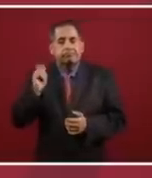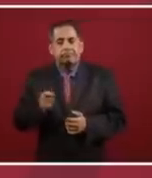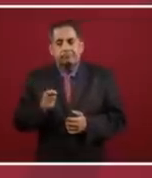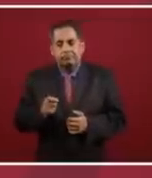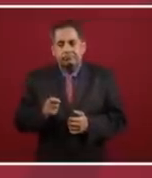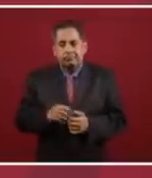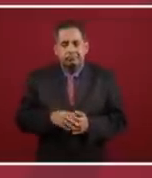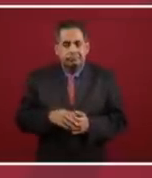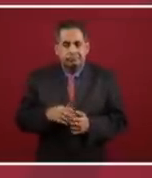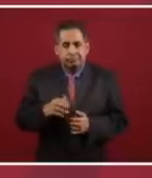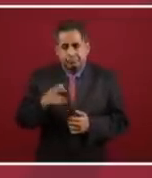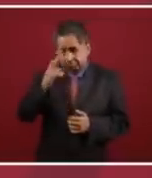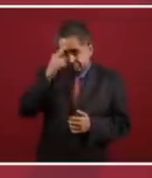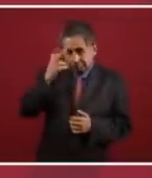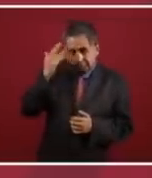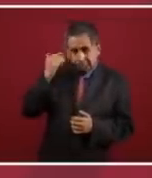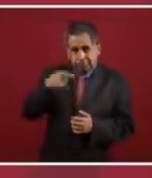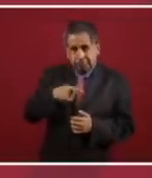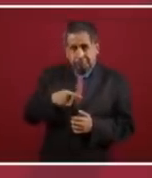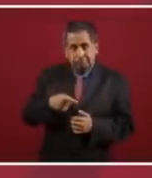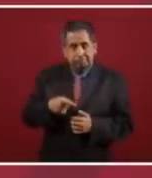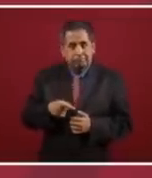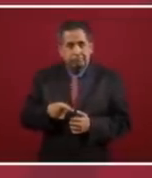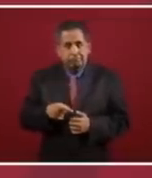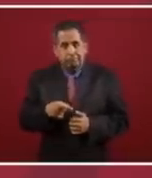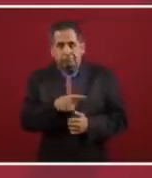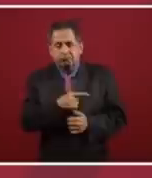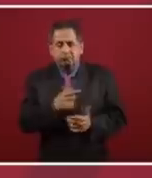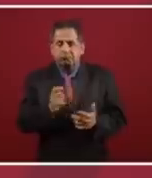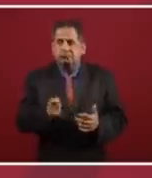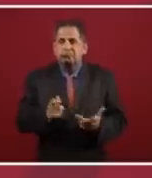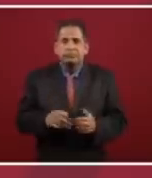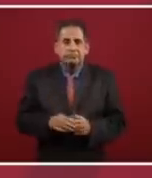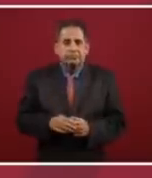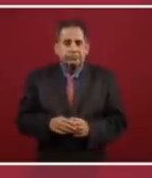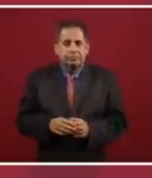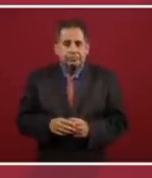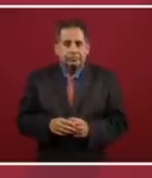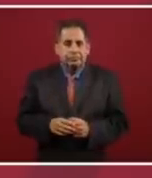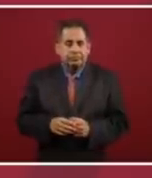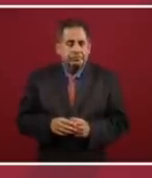al cerrar de manera